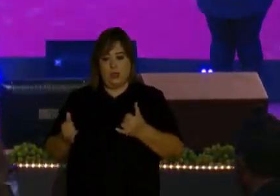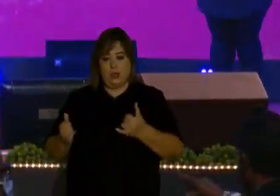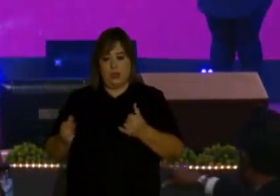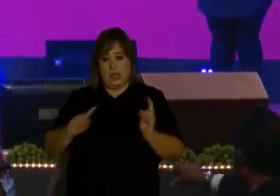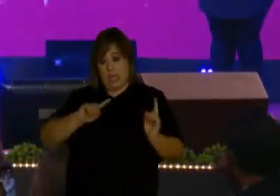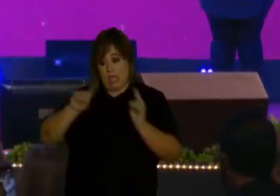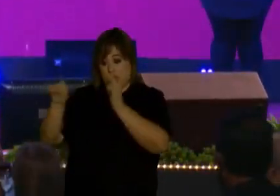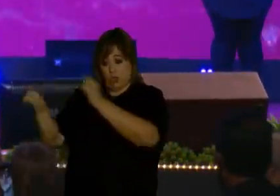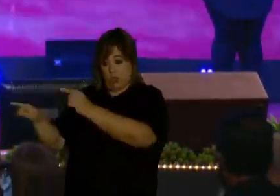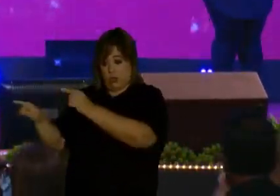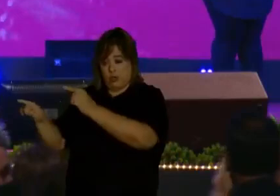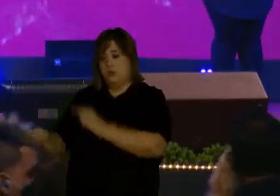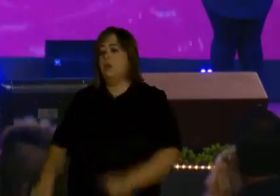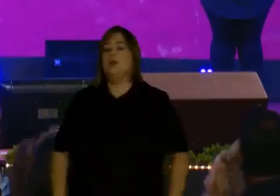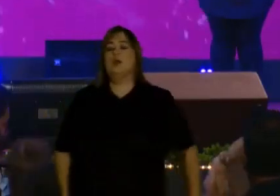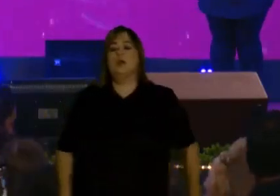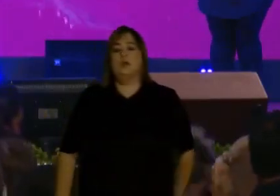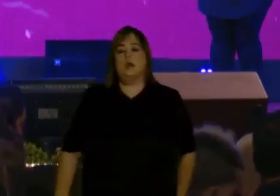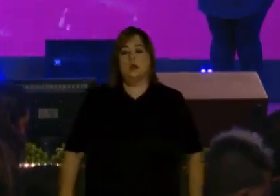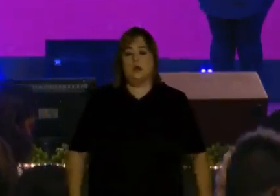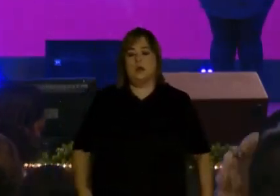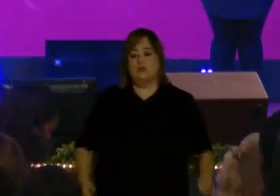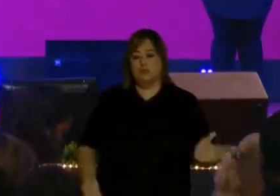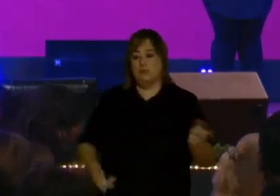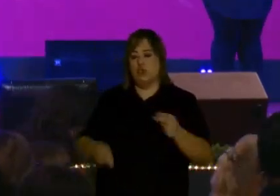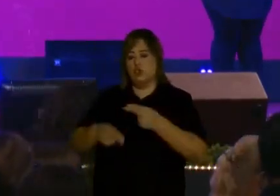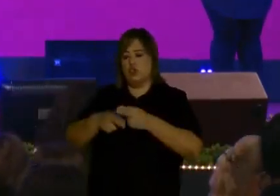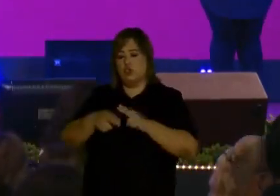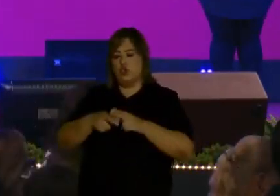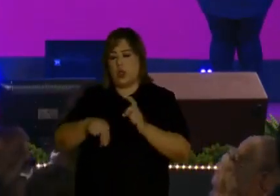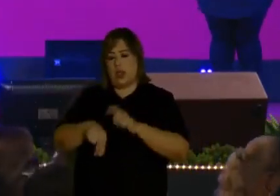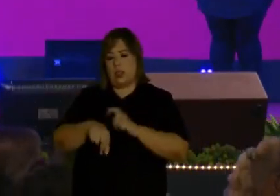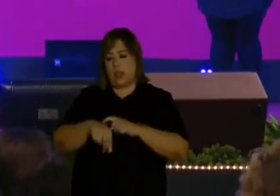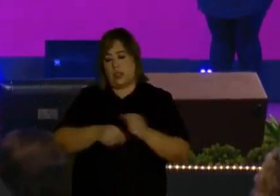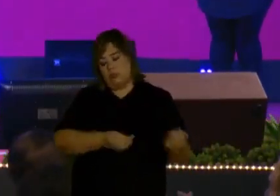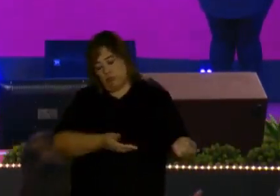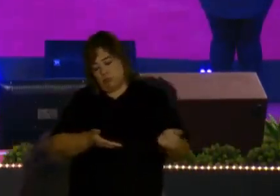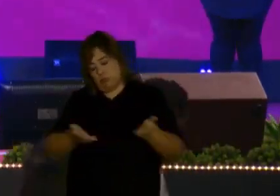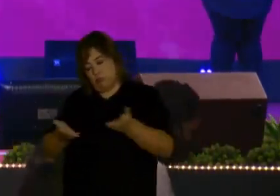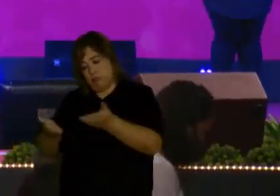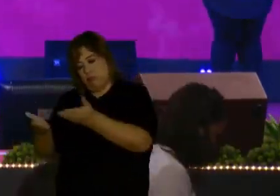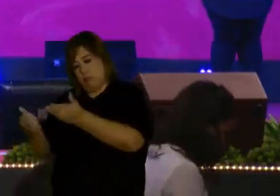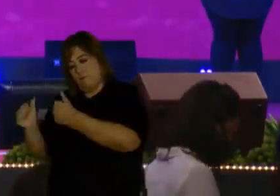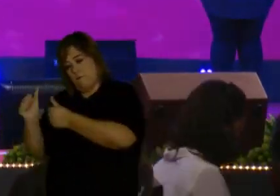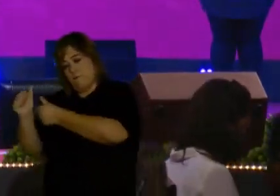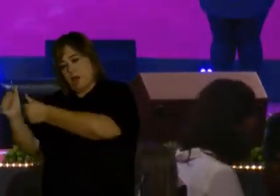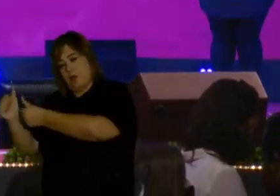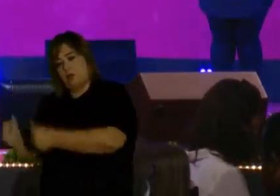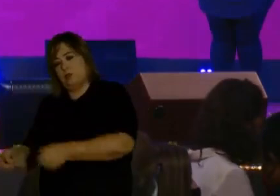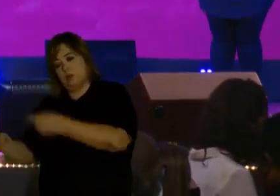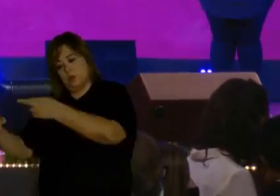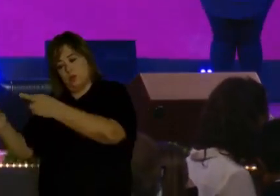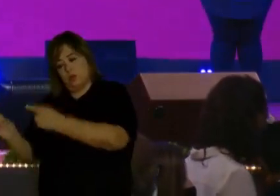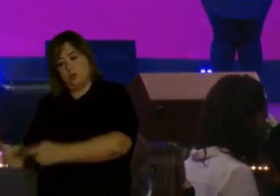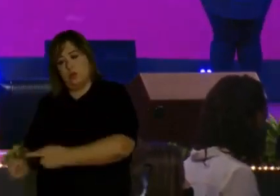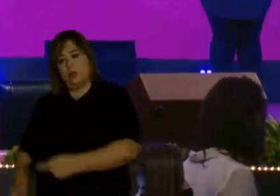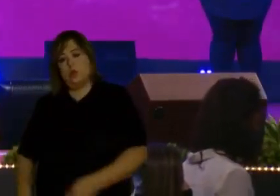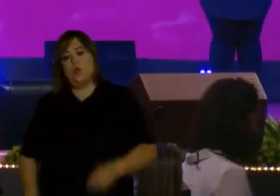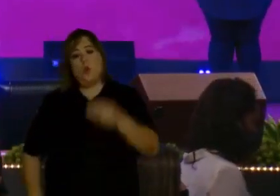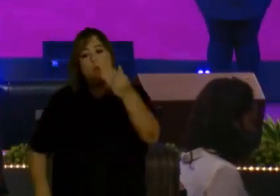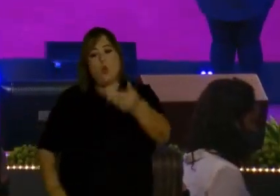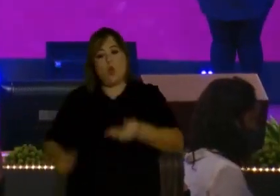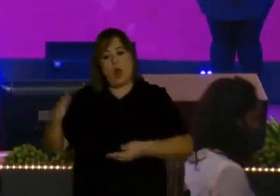allá? Por favor, pasen un momentito. Solamente le van a confirmar nada. Bienvenido, mi amor.